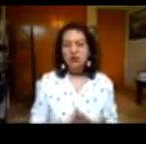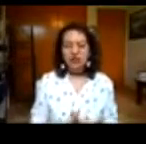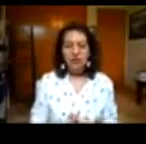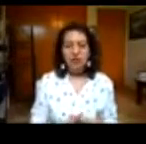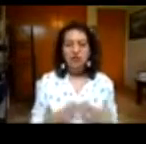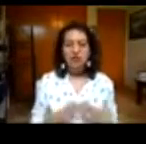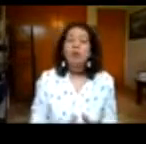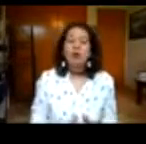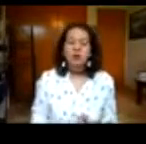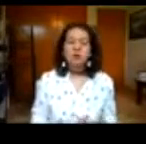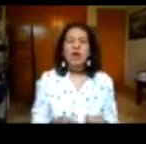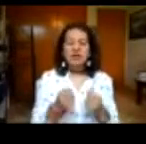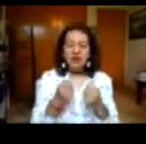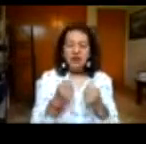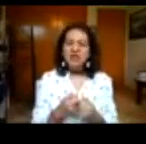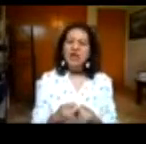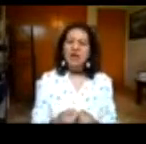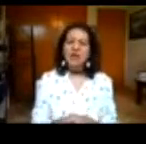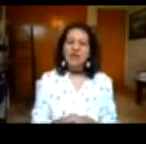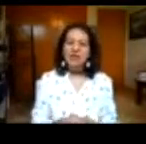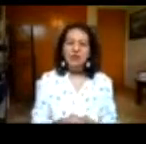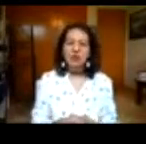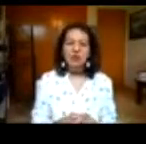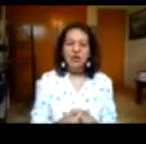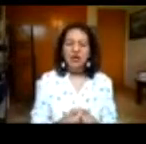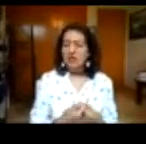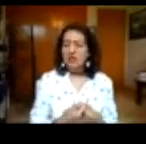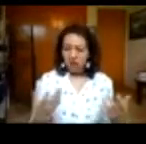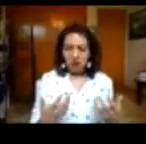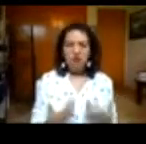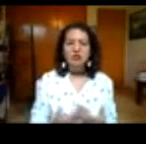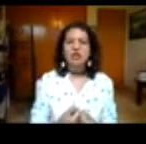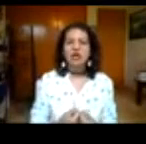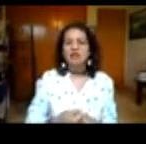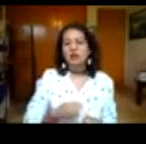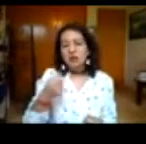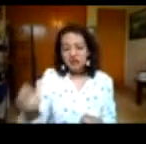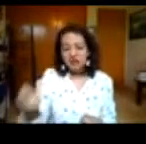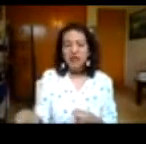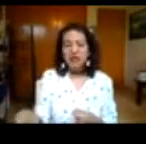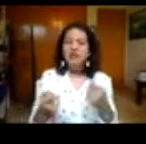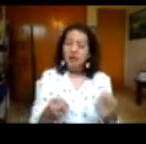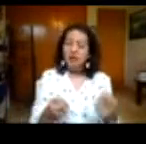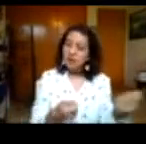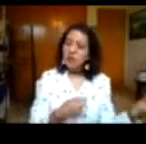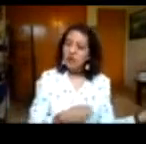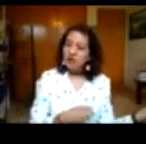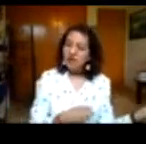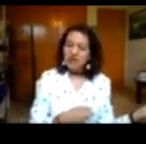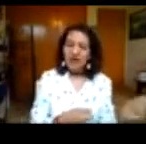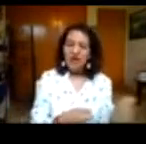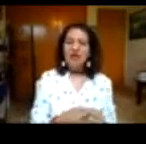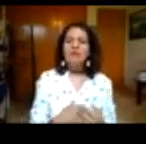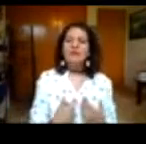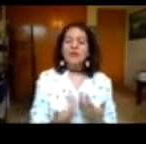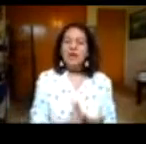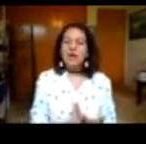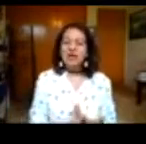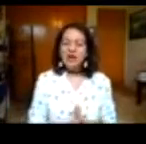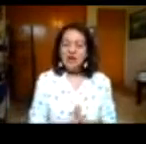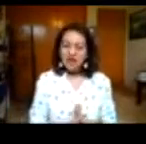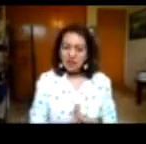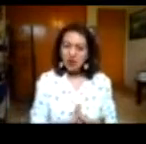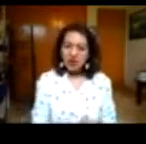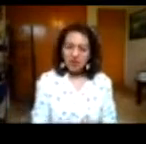distintos sistemas. ¿Cómo? A través de la presentación de, entre otros, declaraciones de intereses patrimonial y fiscal, que